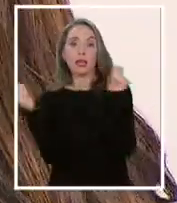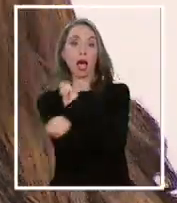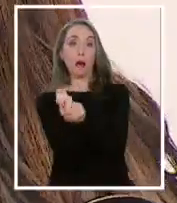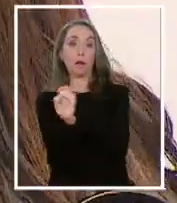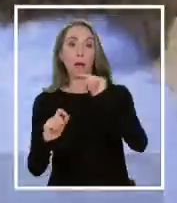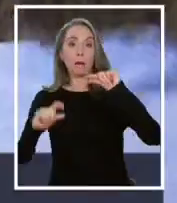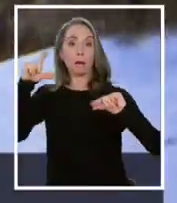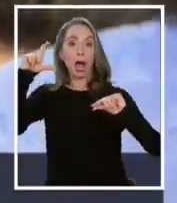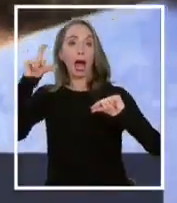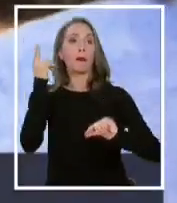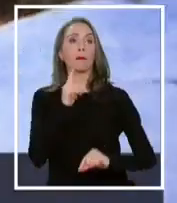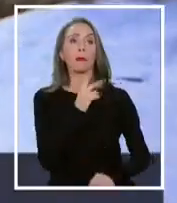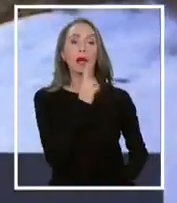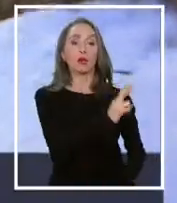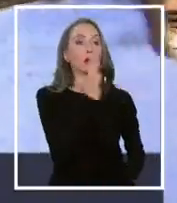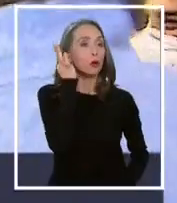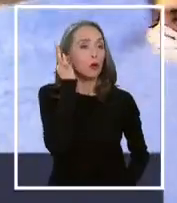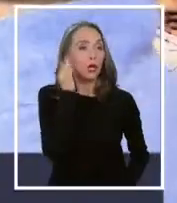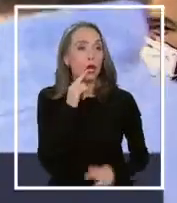resultados